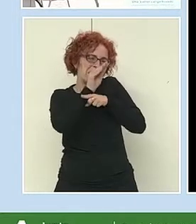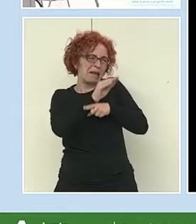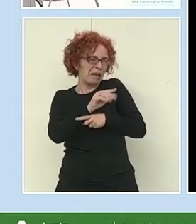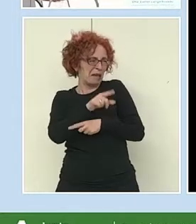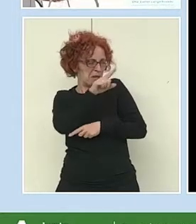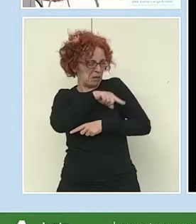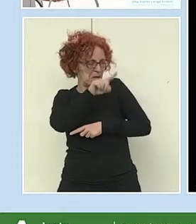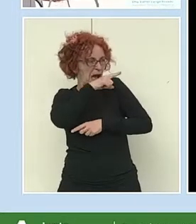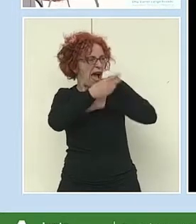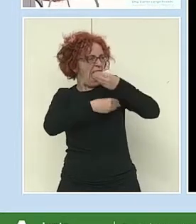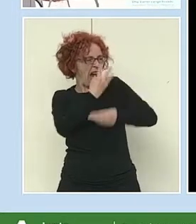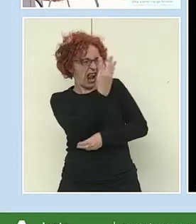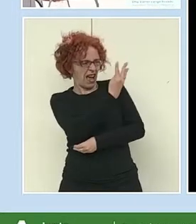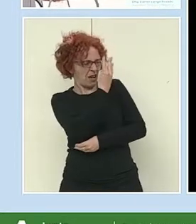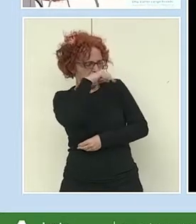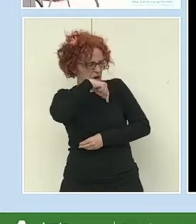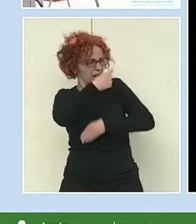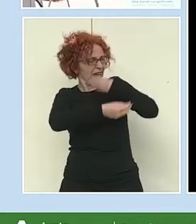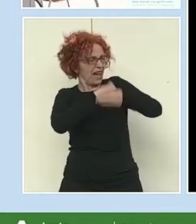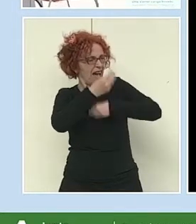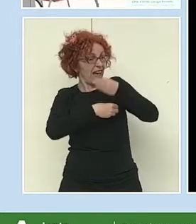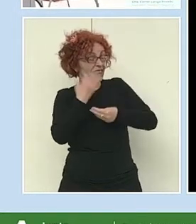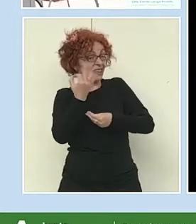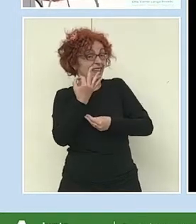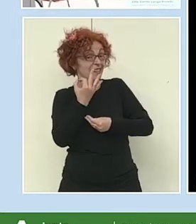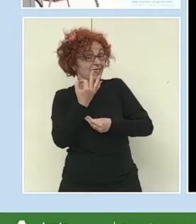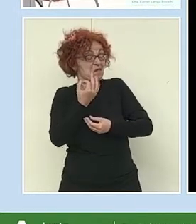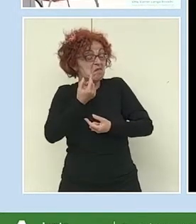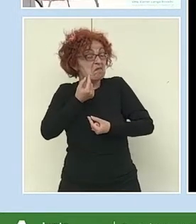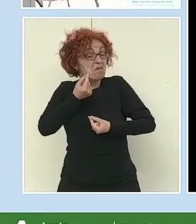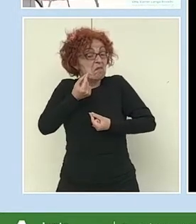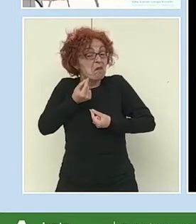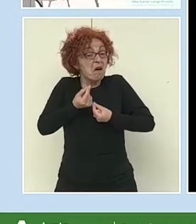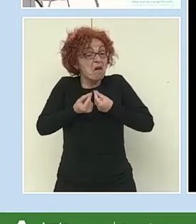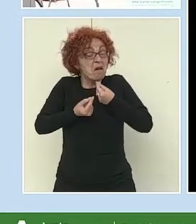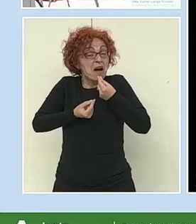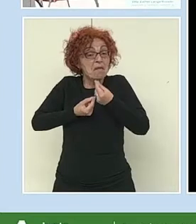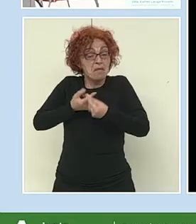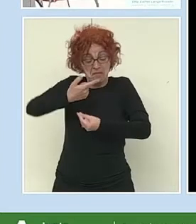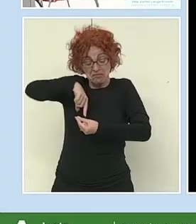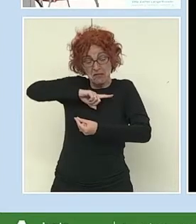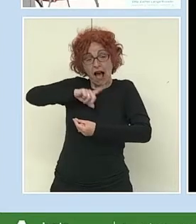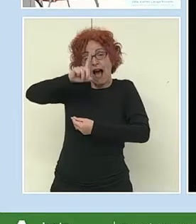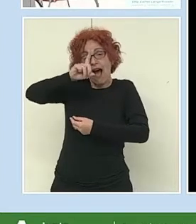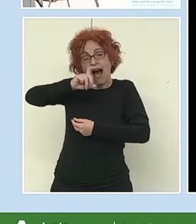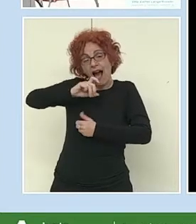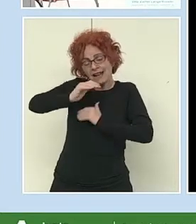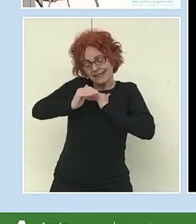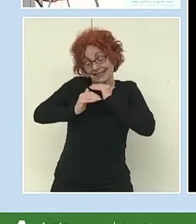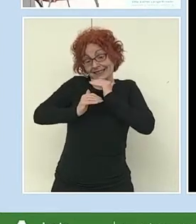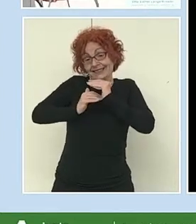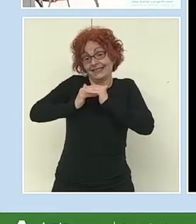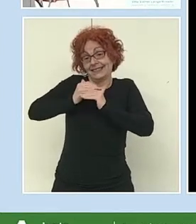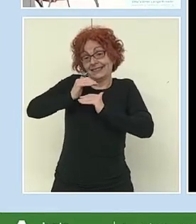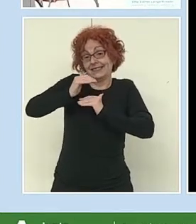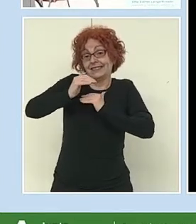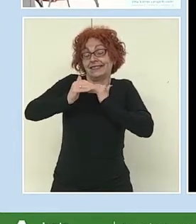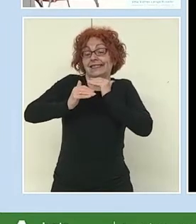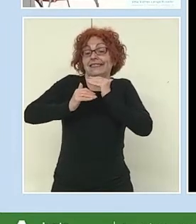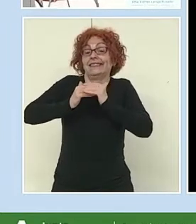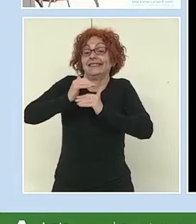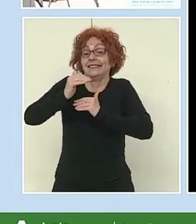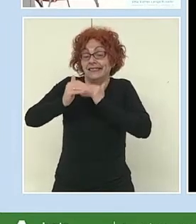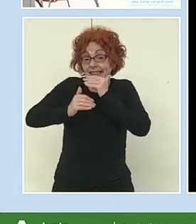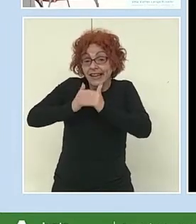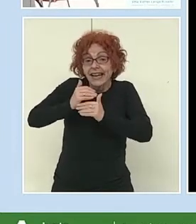aquí? Tendencia que se fue desvaneciendo pues conforme íbamos avanzando en los años posteriores, y la dificultad también iba